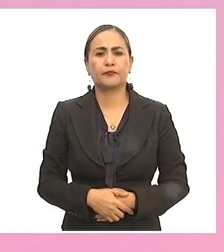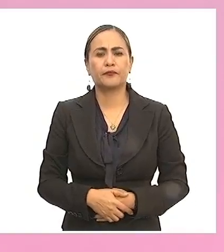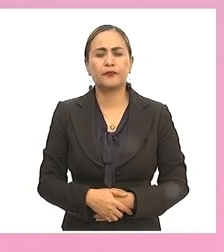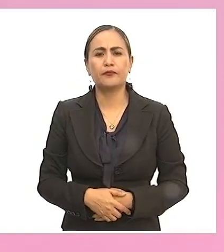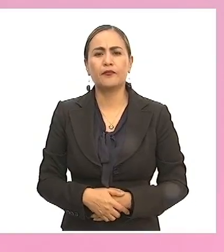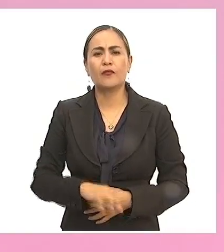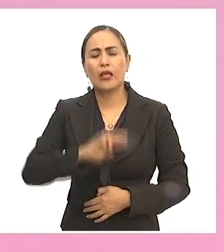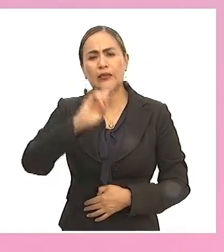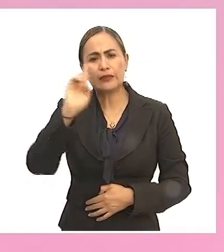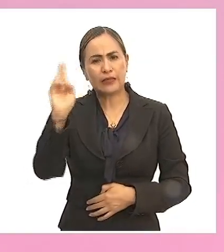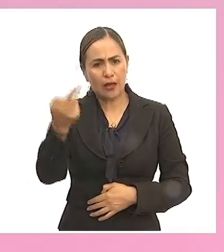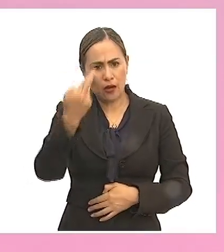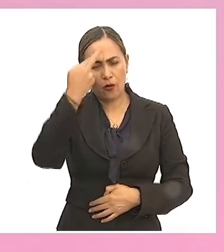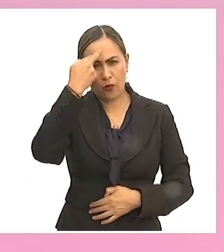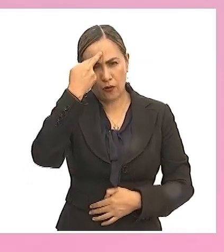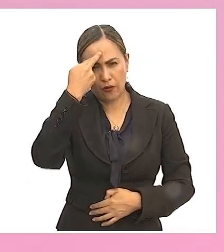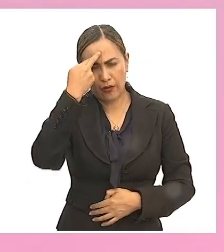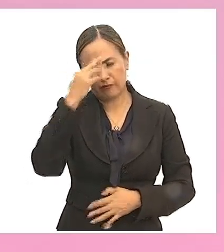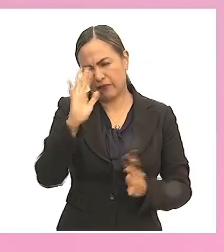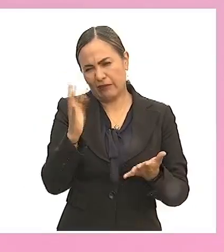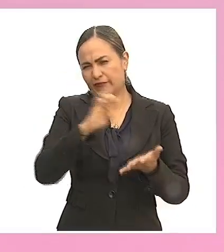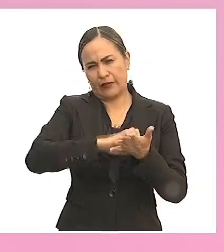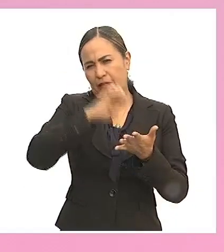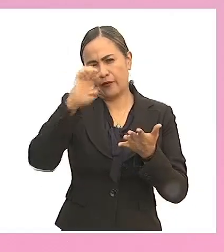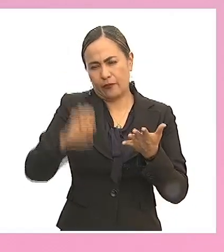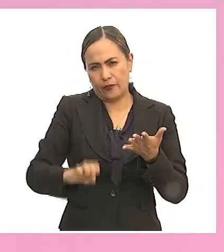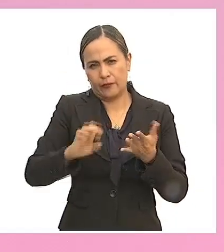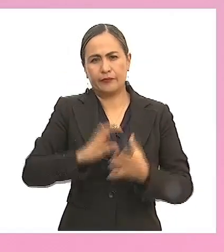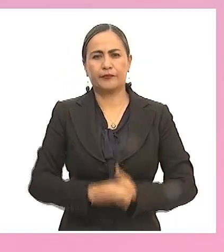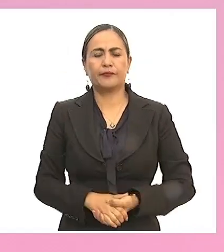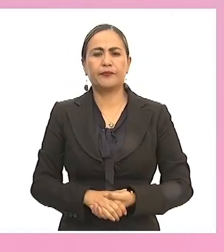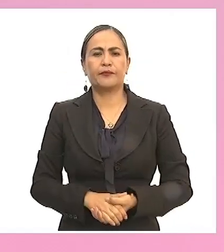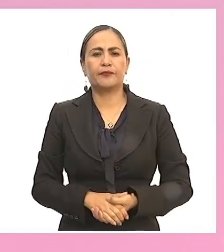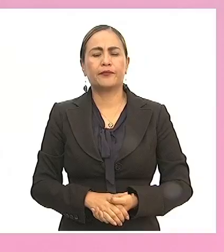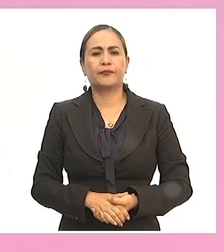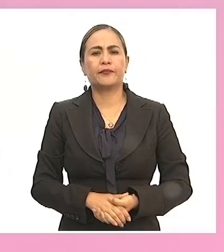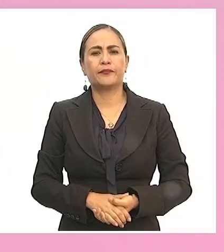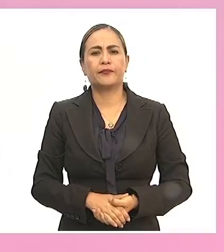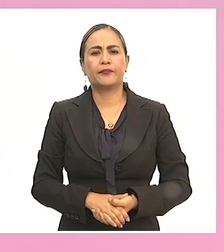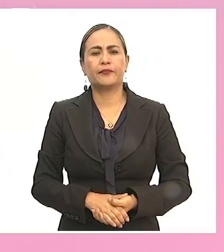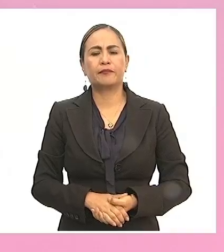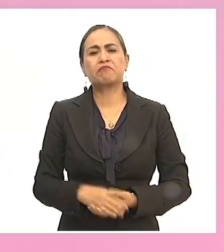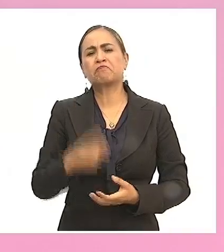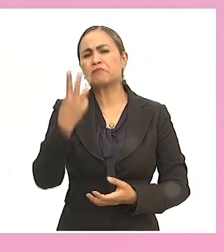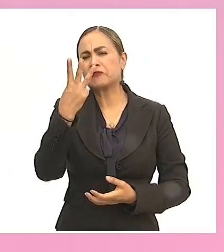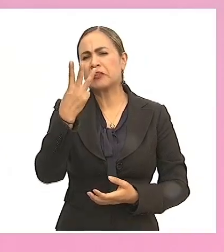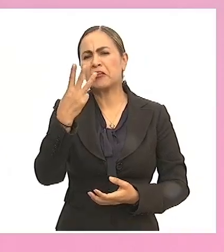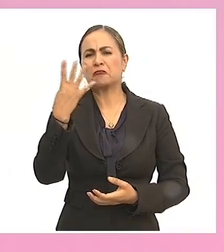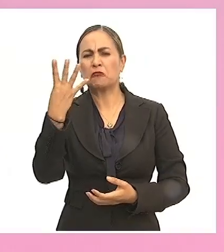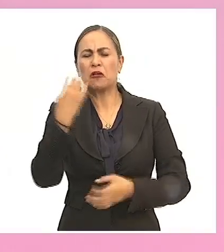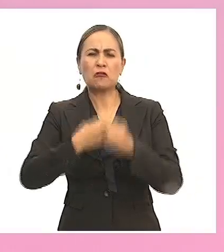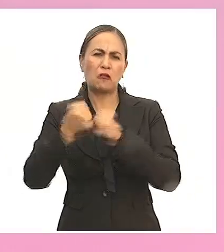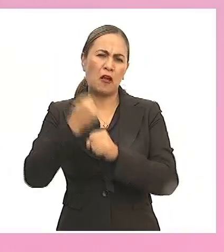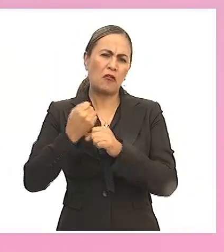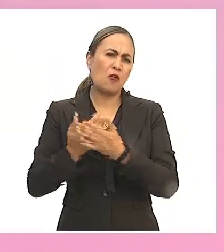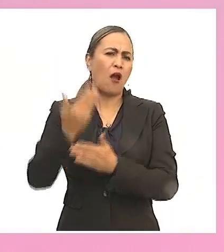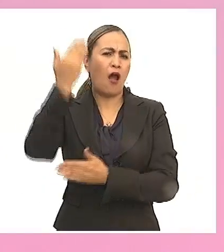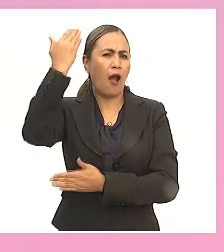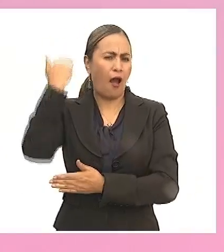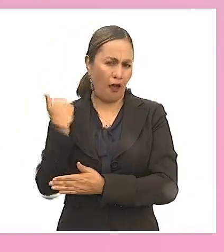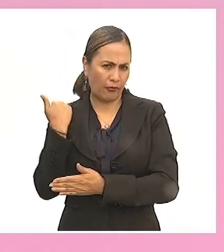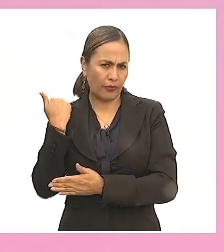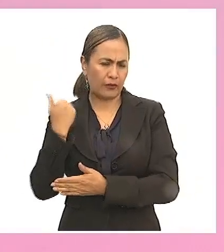Recordemos, para solo poner un ejemplo, que hace 3 o 4 años